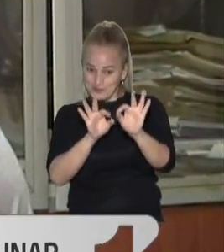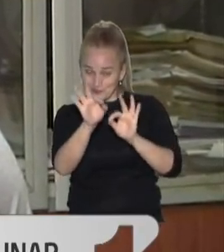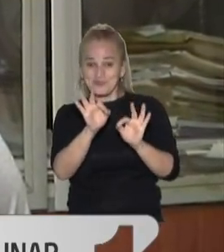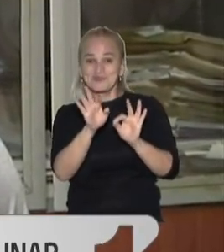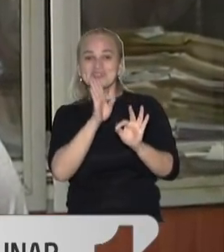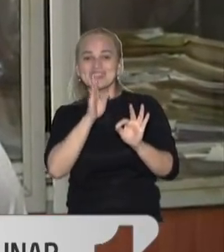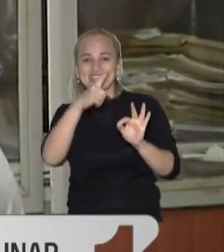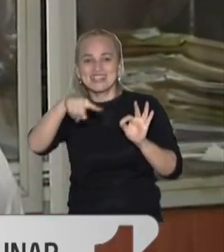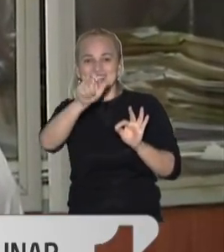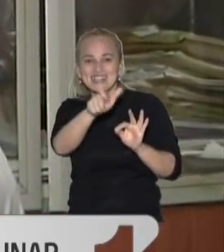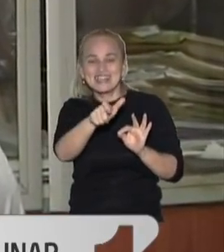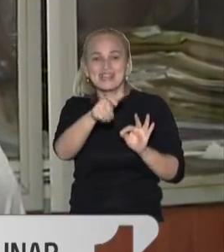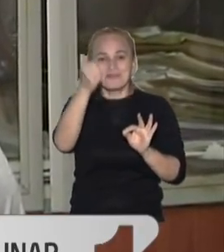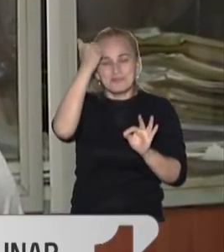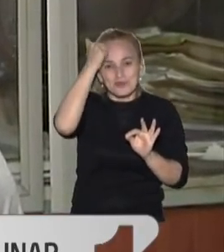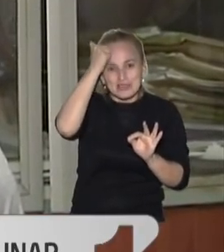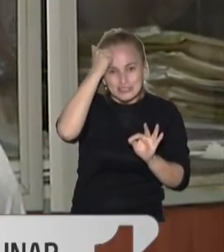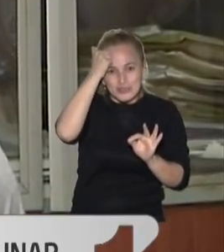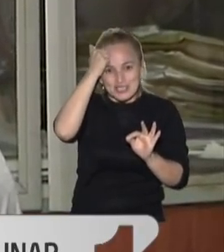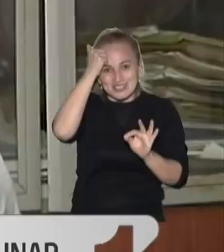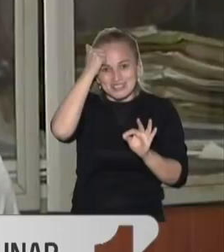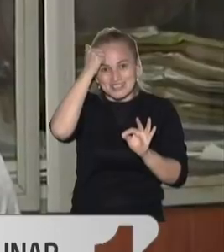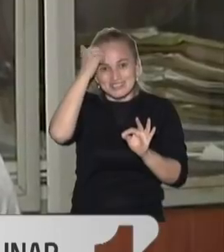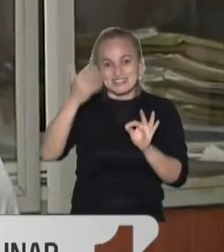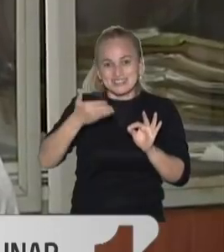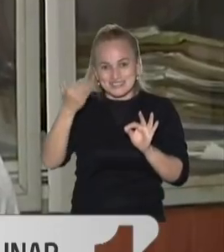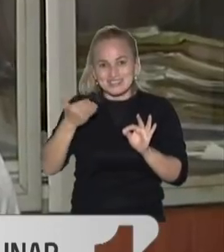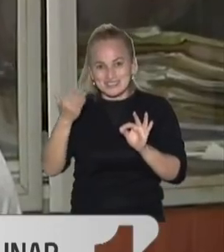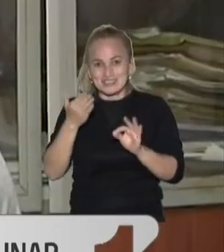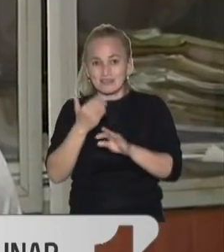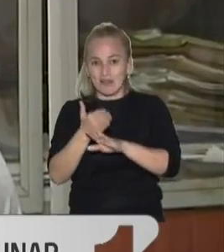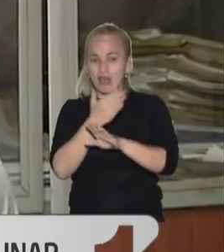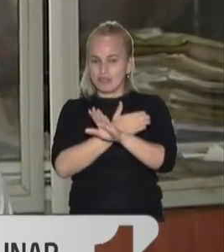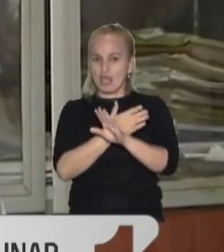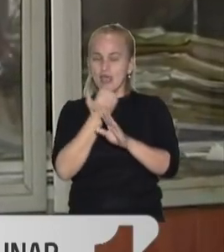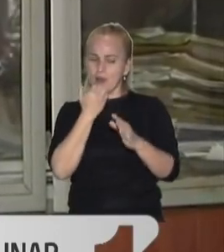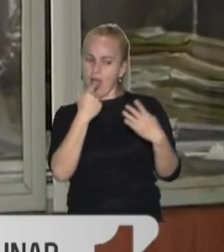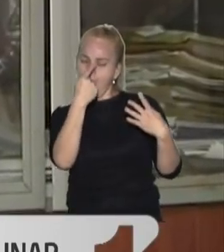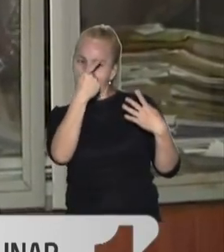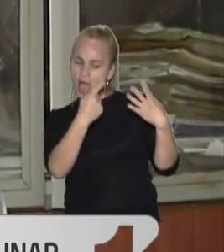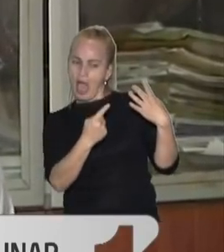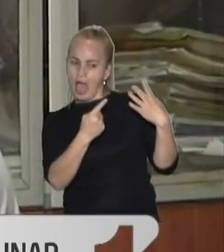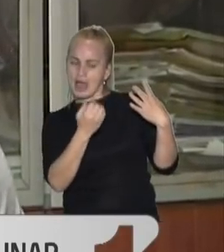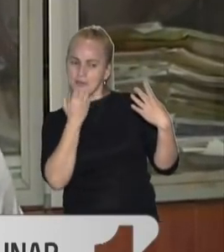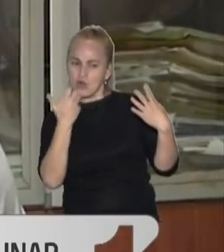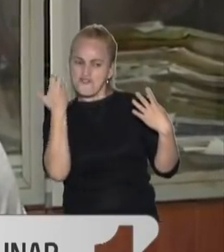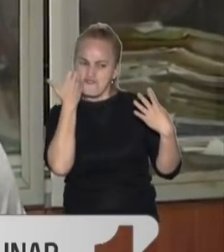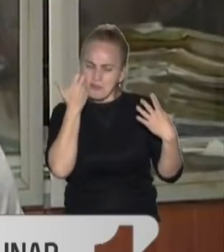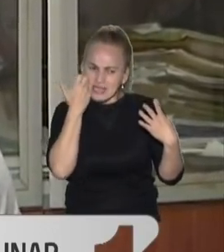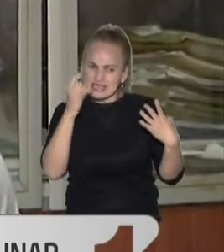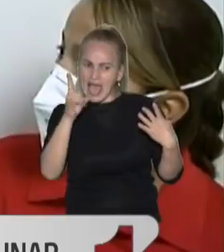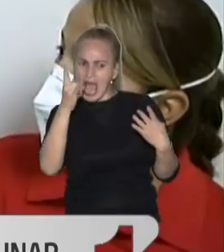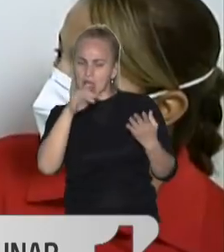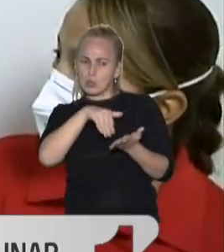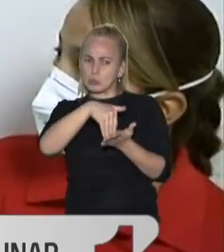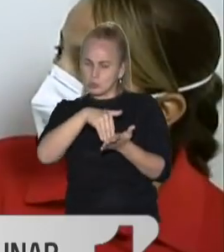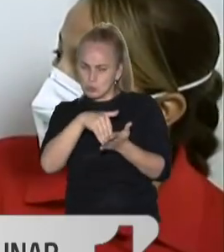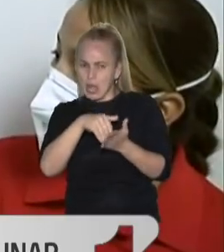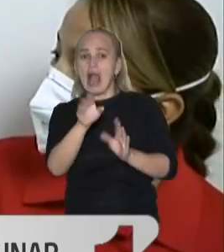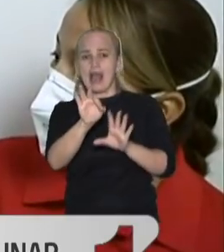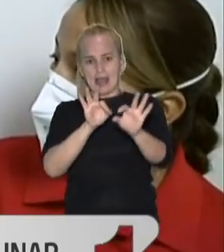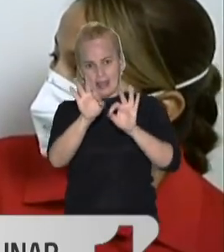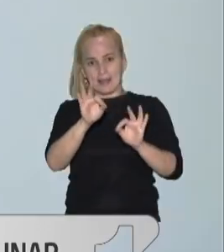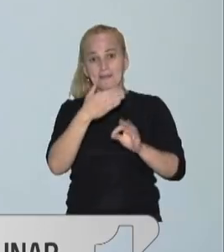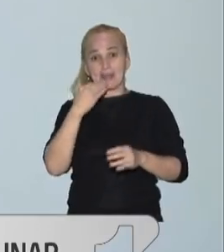vacunados los docentes con preexistencia, con enfermedades o con comorbilidades. En